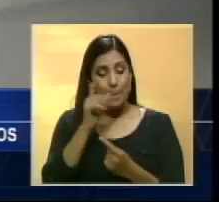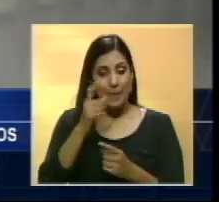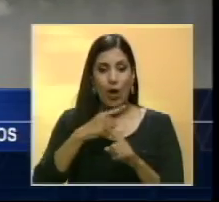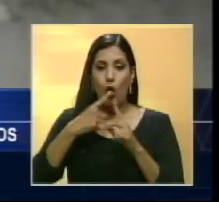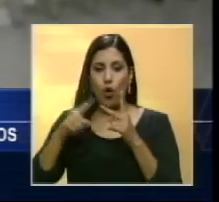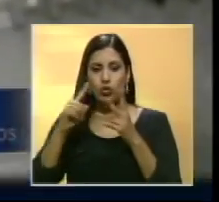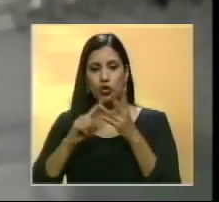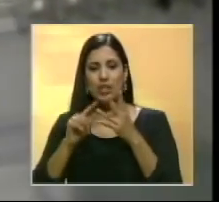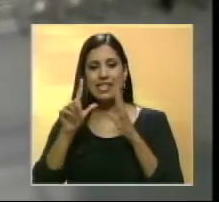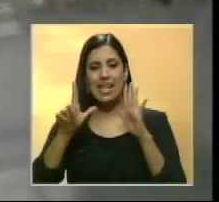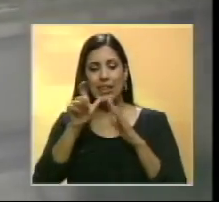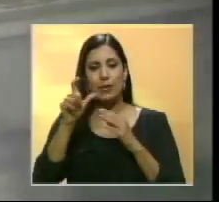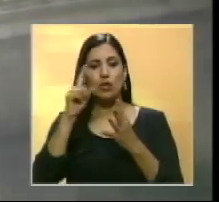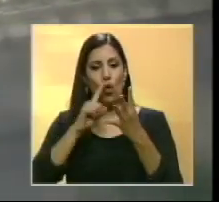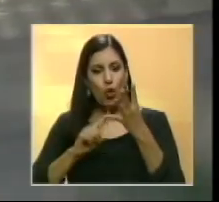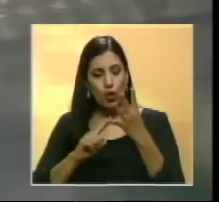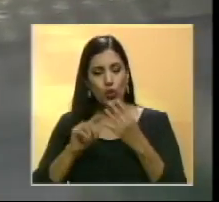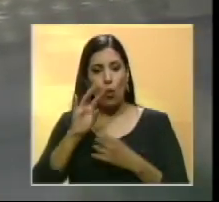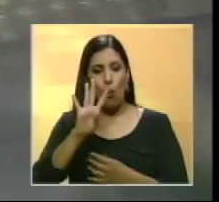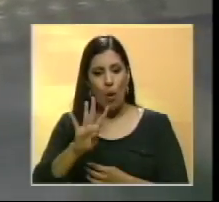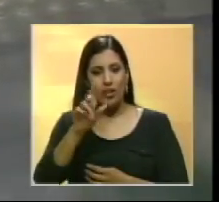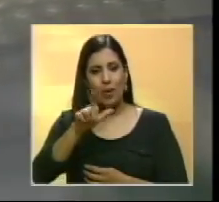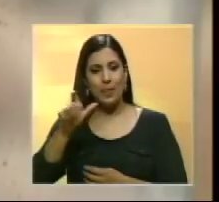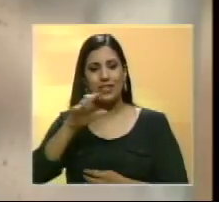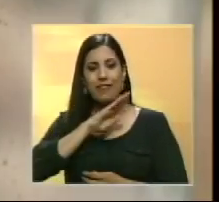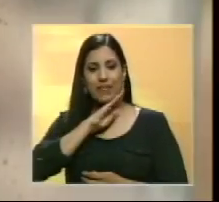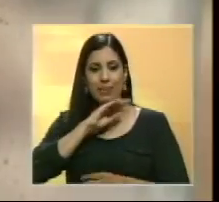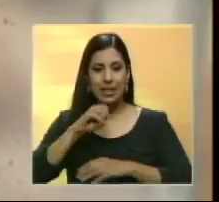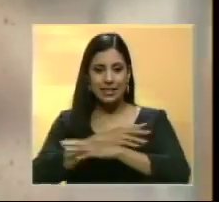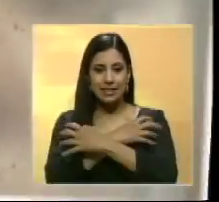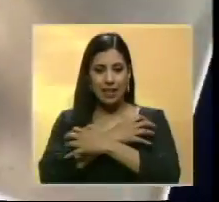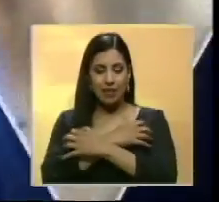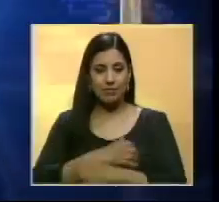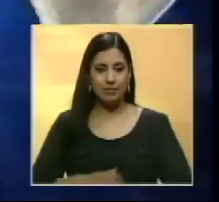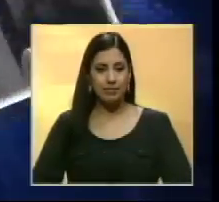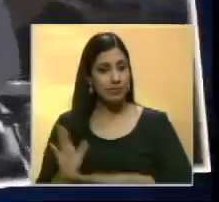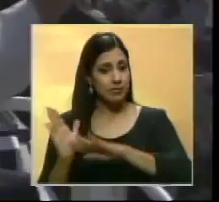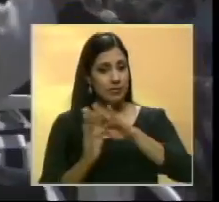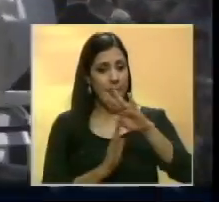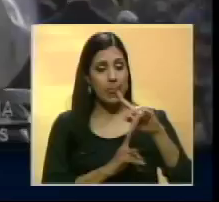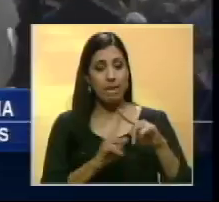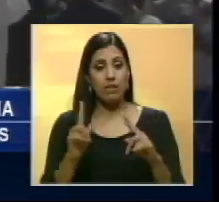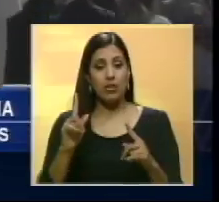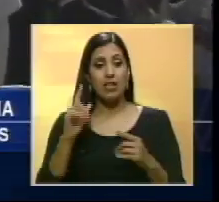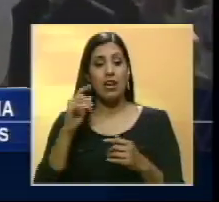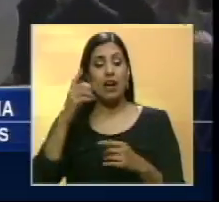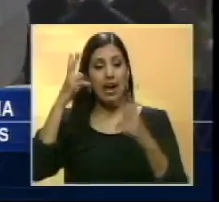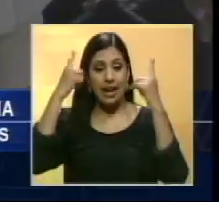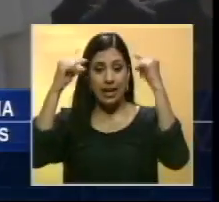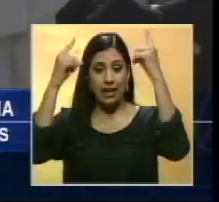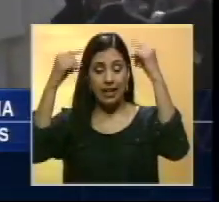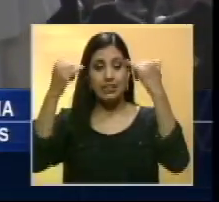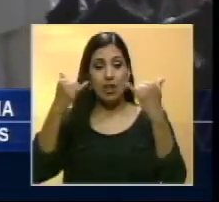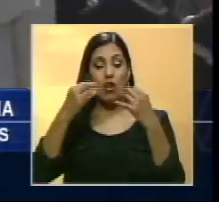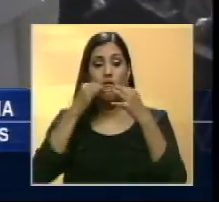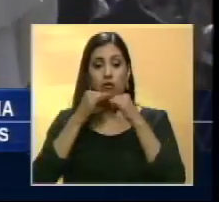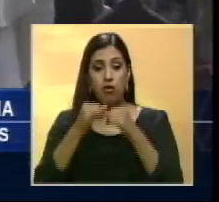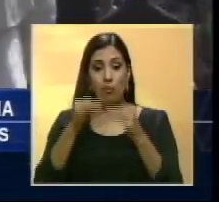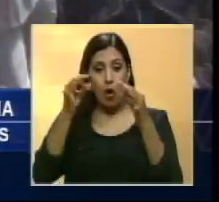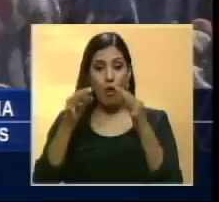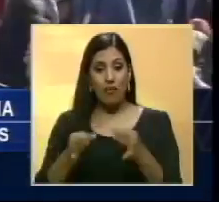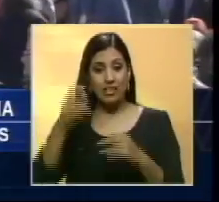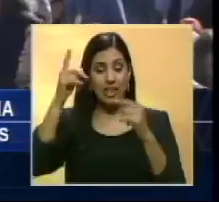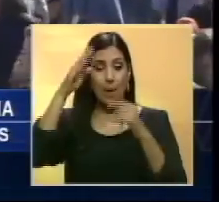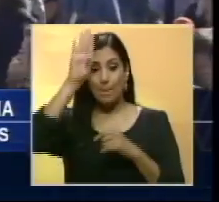estado de Guerrero con 7 y Nuevo León con 4 casos. Grecia confirmó que el Papa Francisco